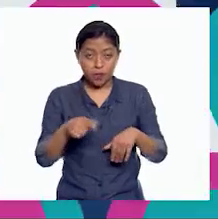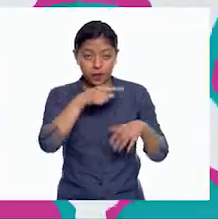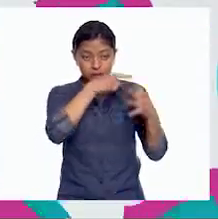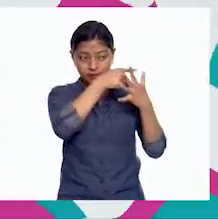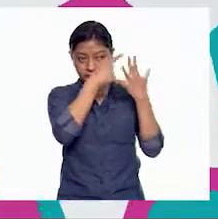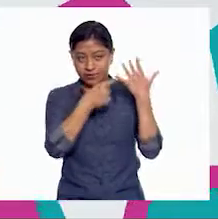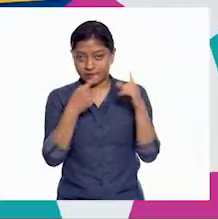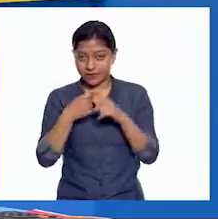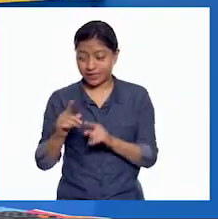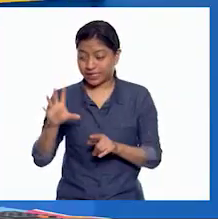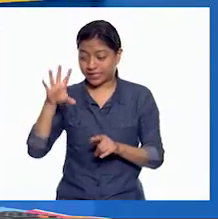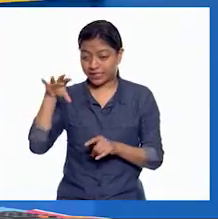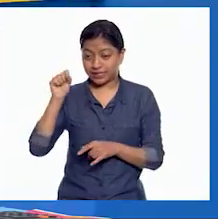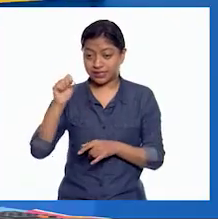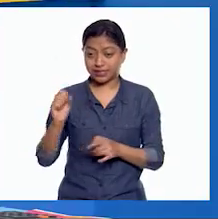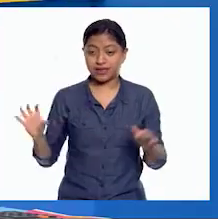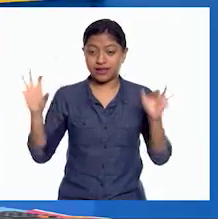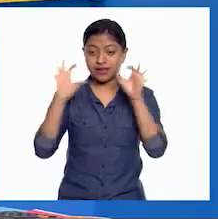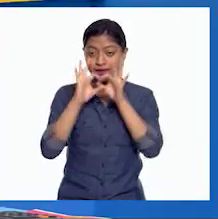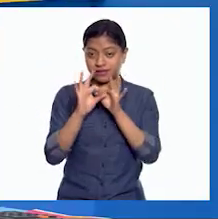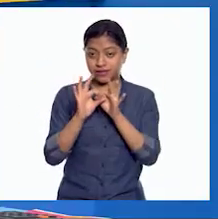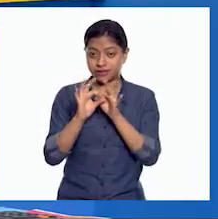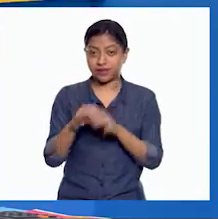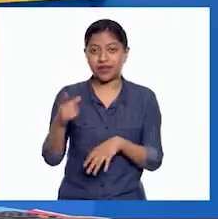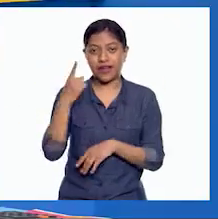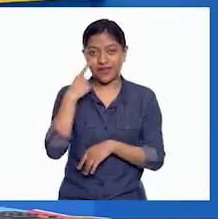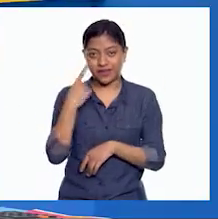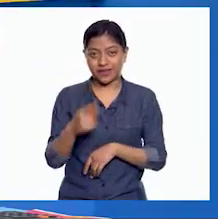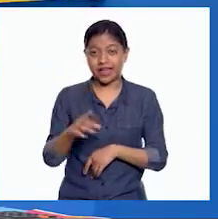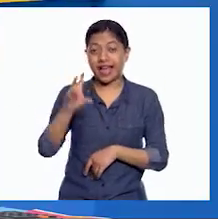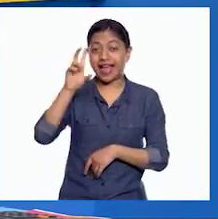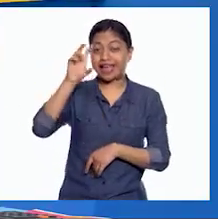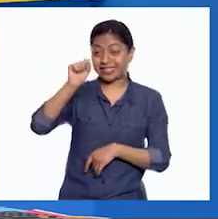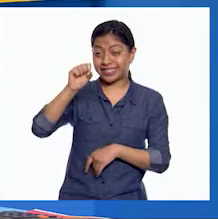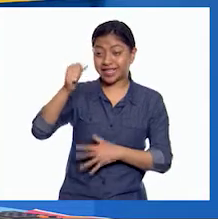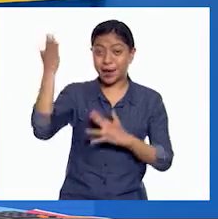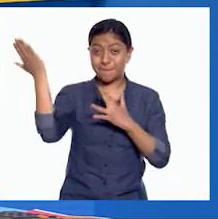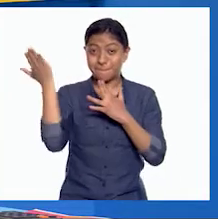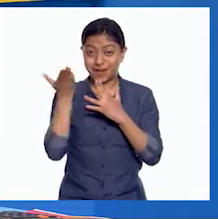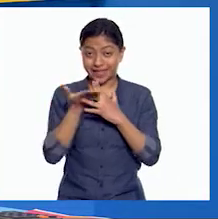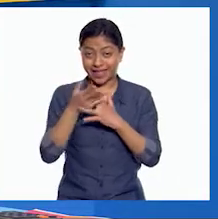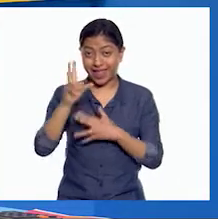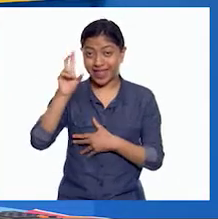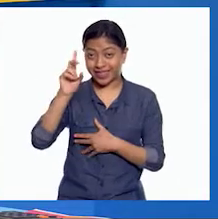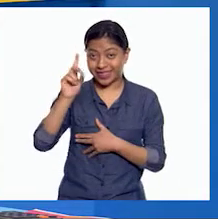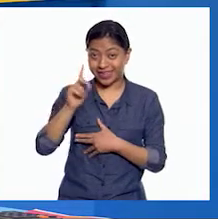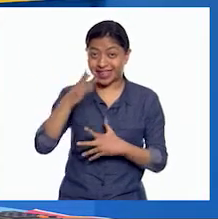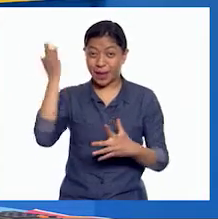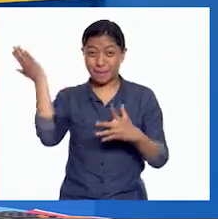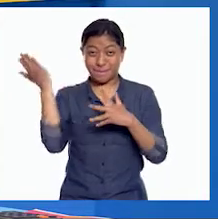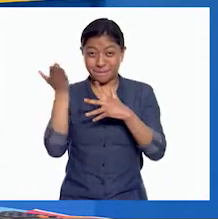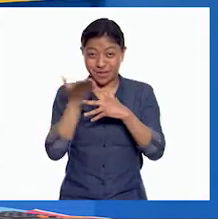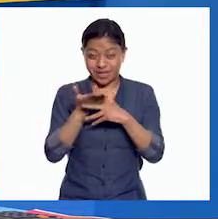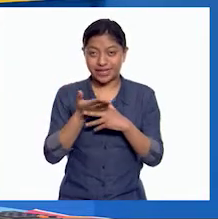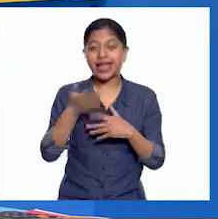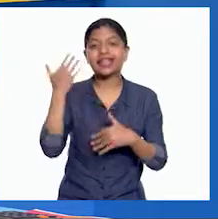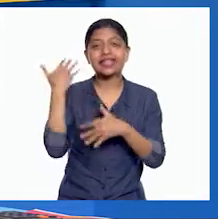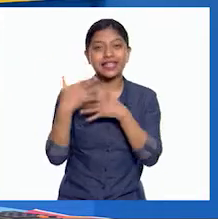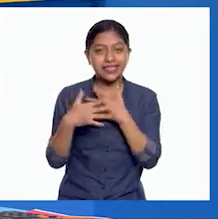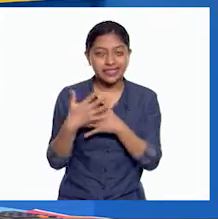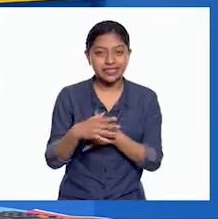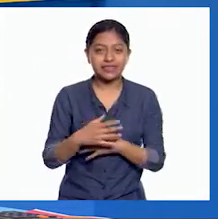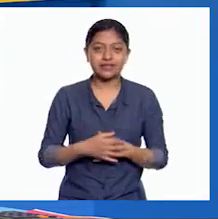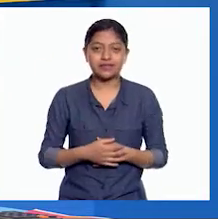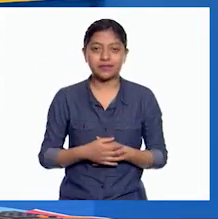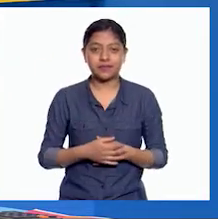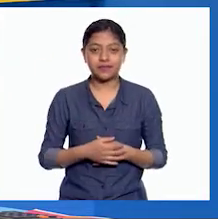60? Pues 30 es mitad de 60. El 15 es la mitad de 30. Por lo tanto,